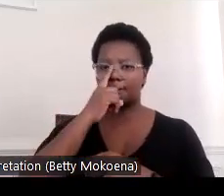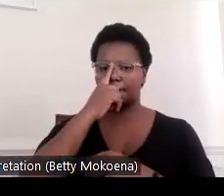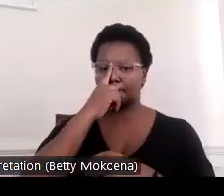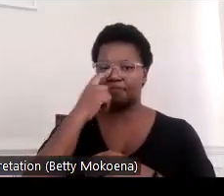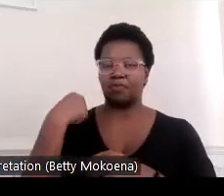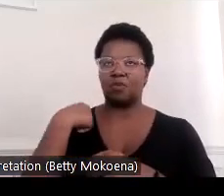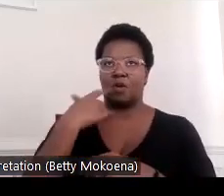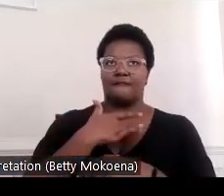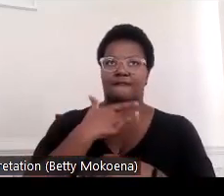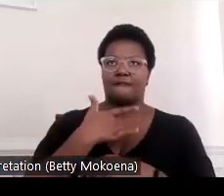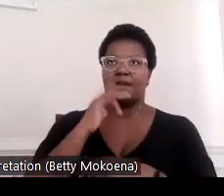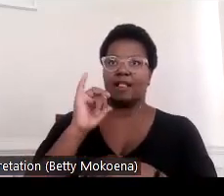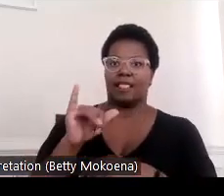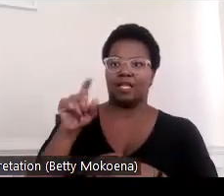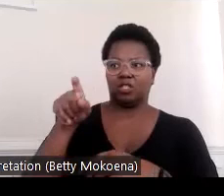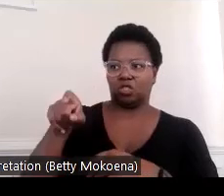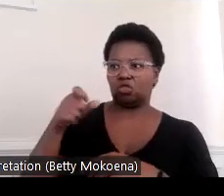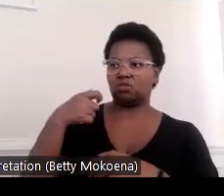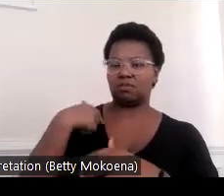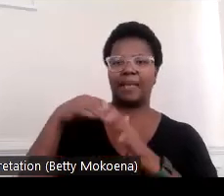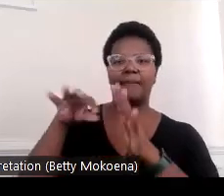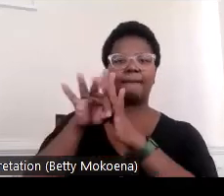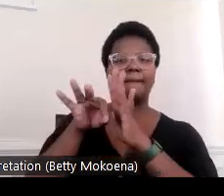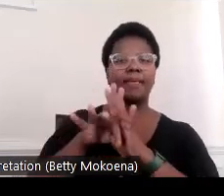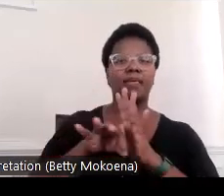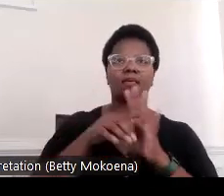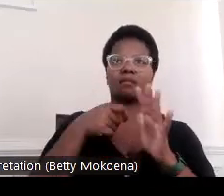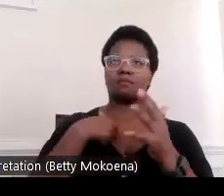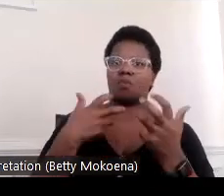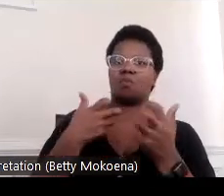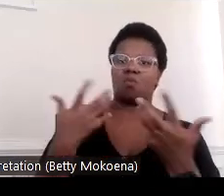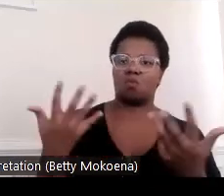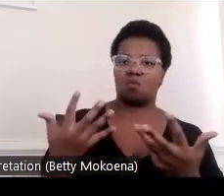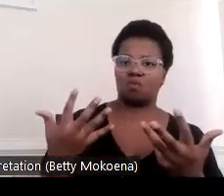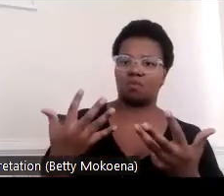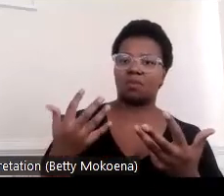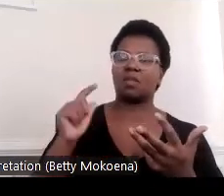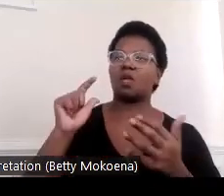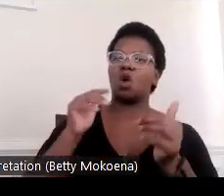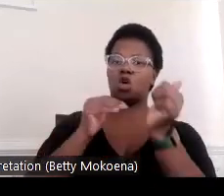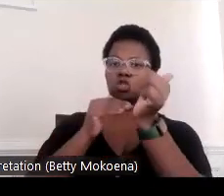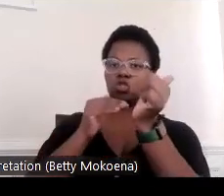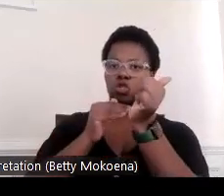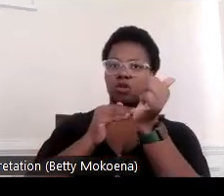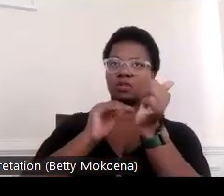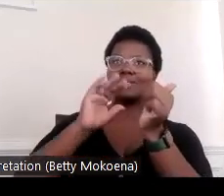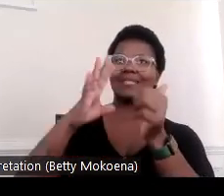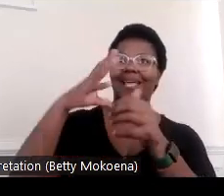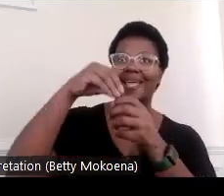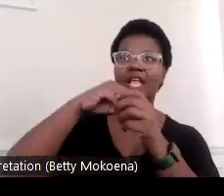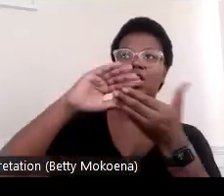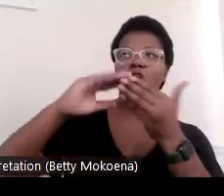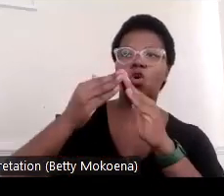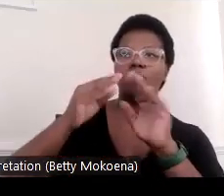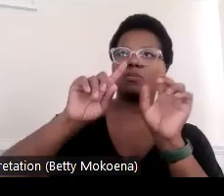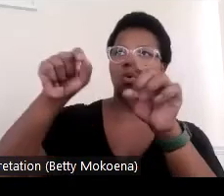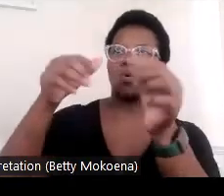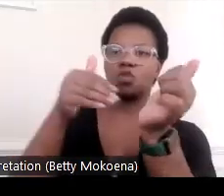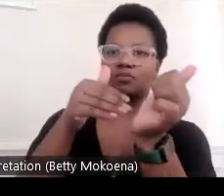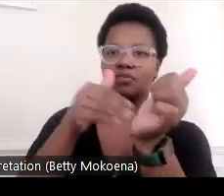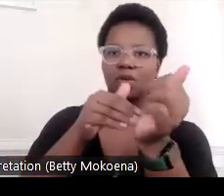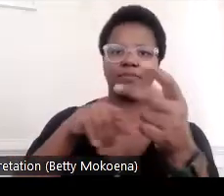doctores vienen hacia uno pero sentimos que debería haber la lección estar en la comunidad ir a ver al doctor